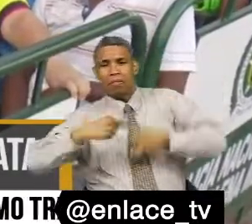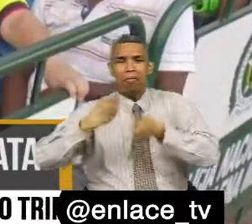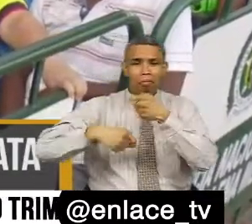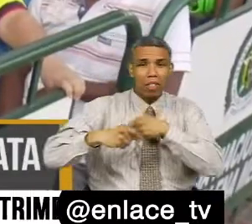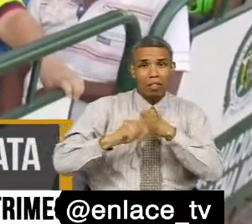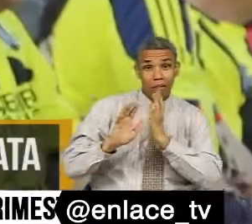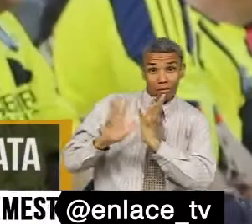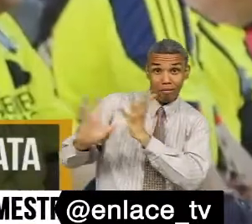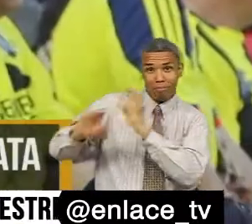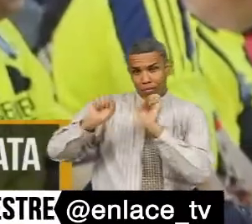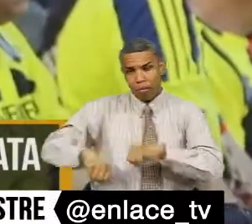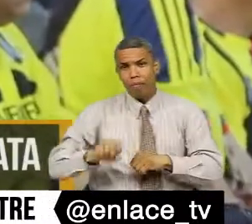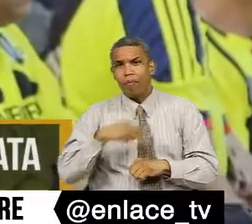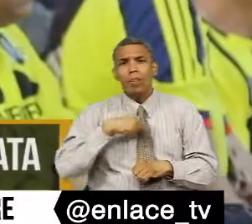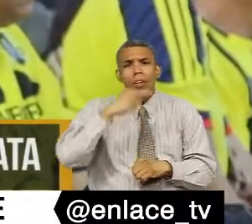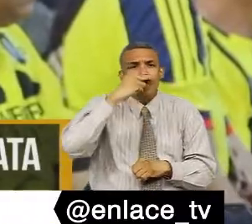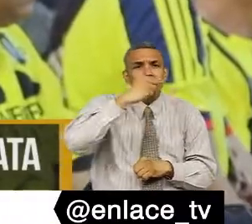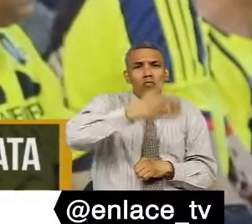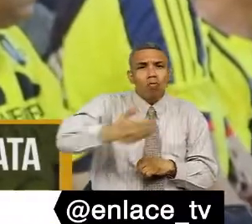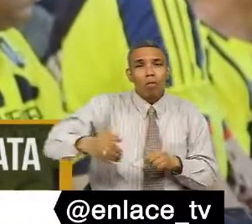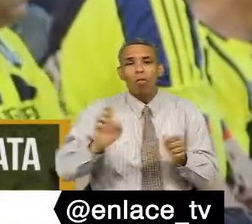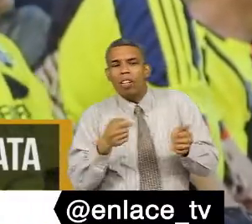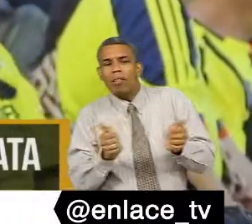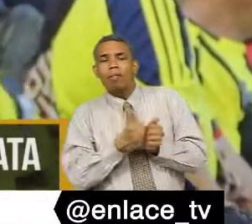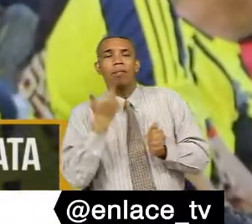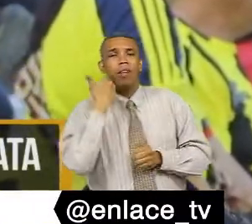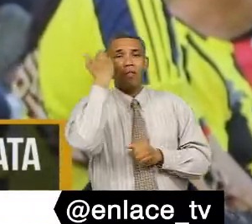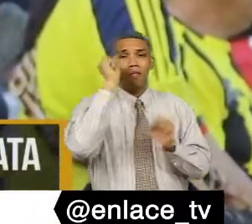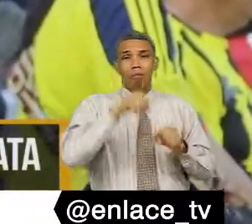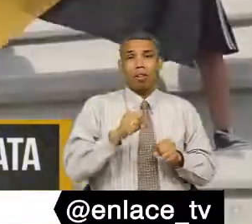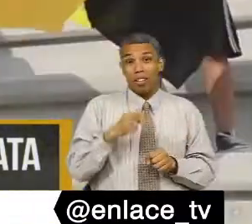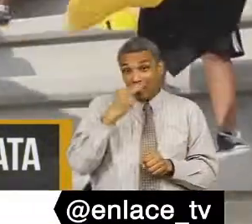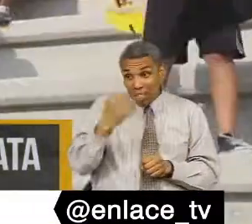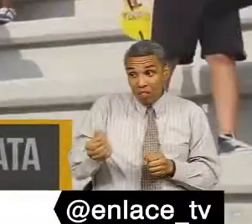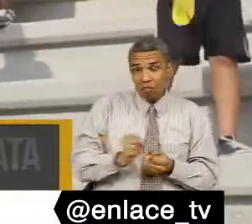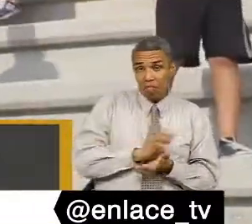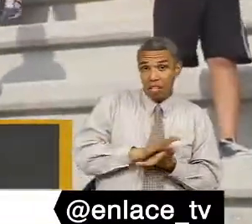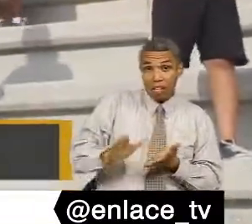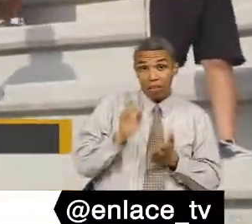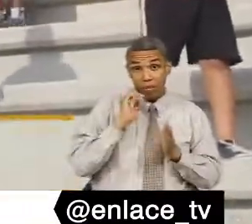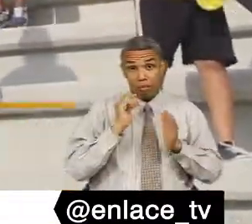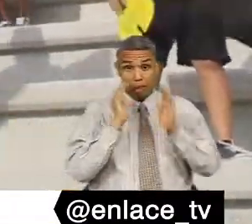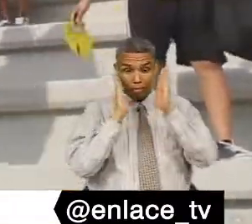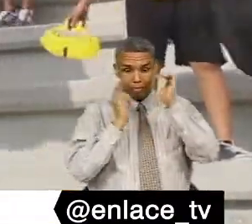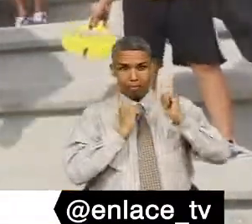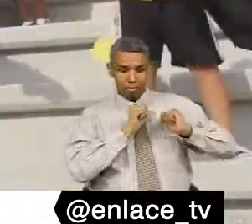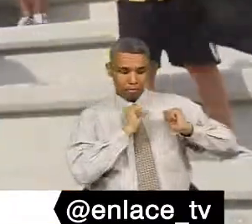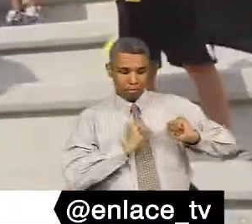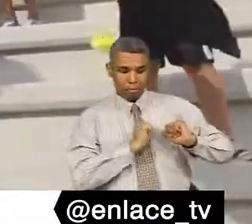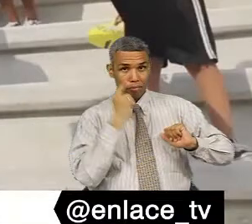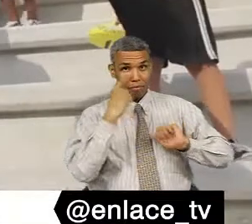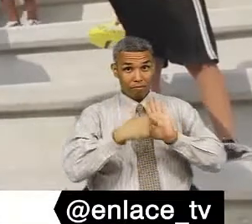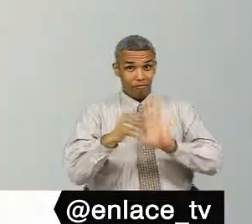ingresen acompañados de un adulto no pagan su ingreso al estadio y ambos deben portar sus respectivas